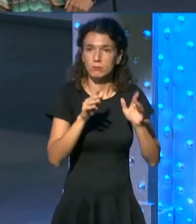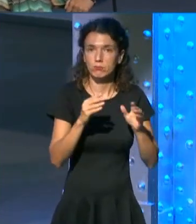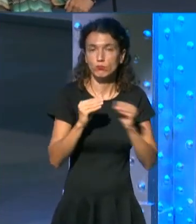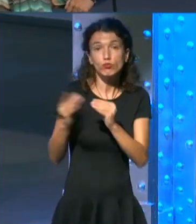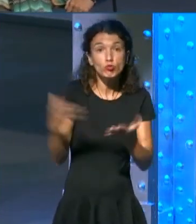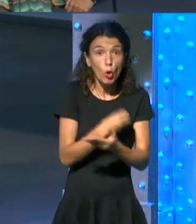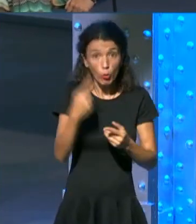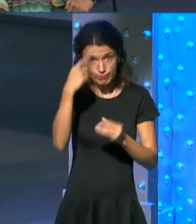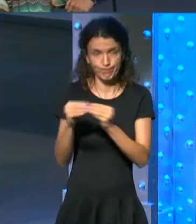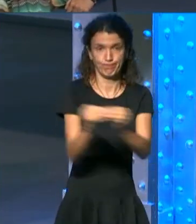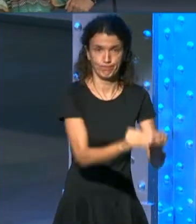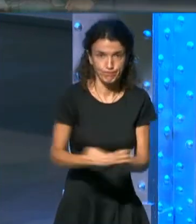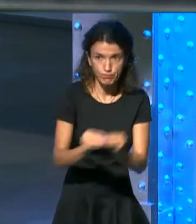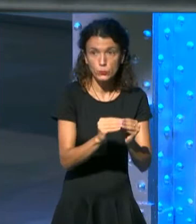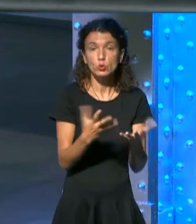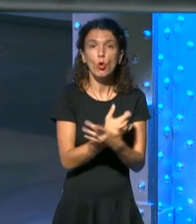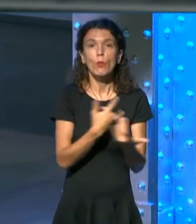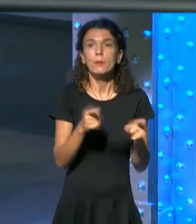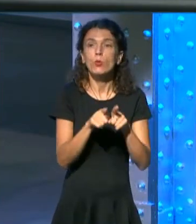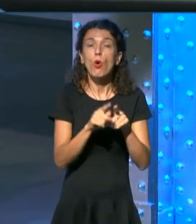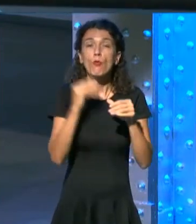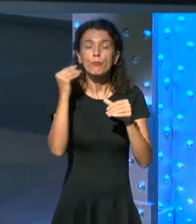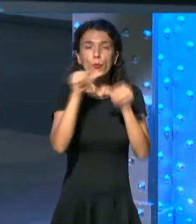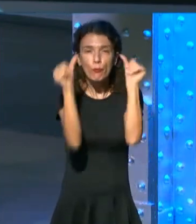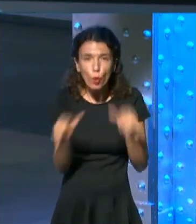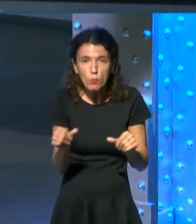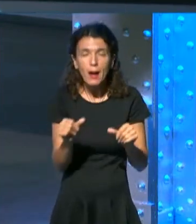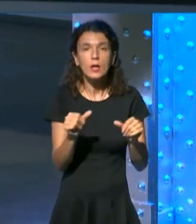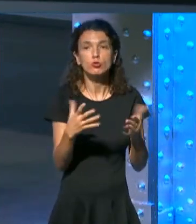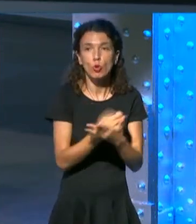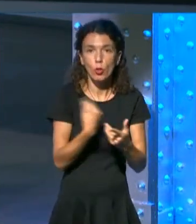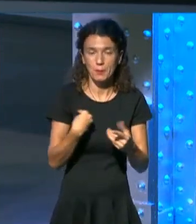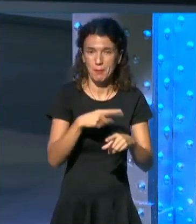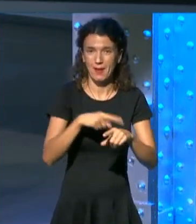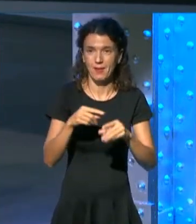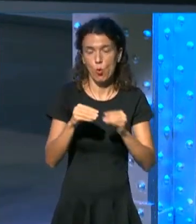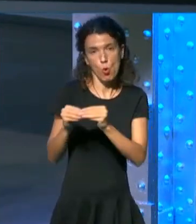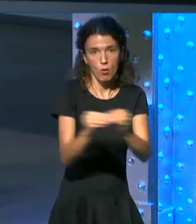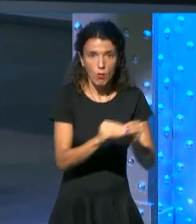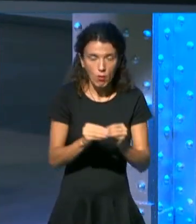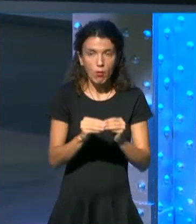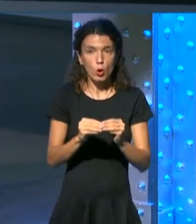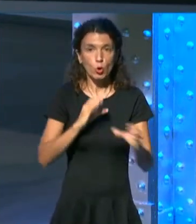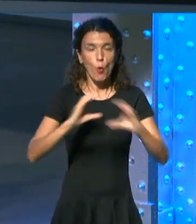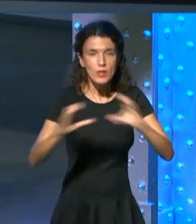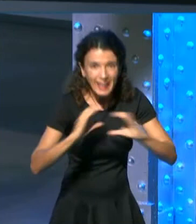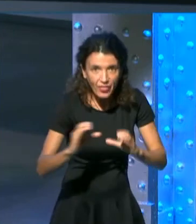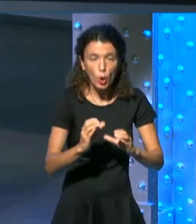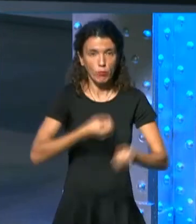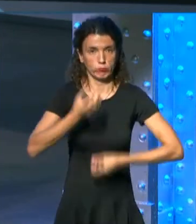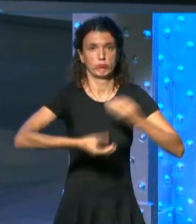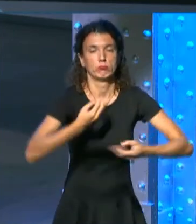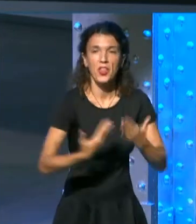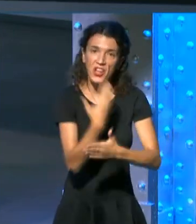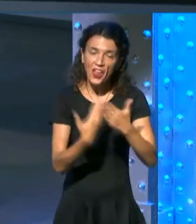todo el mundo está en el mismo sitio, o estamos encontrando una manera de representar que todo el mundo esté en el mismo sitio, esas comunicaciones espontáneas, esas conversaciones que salen en el